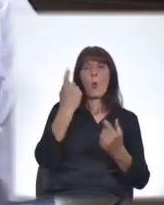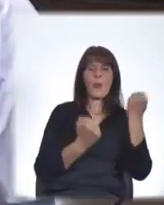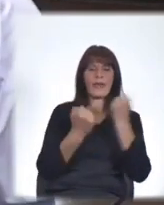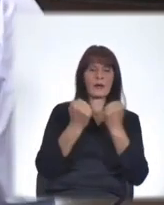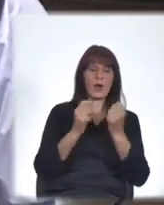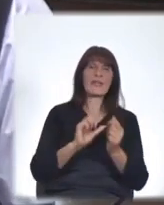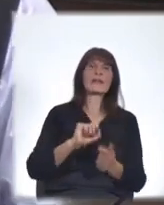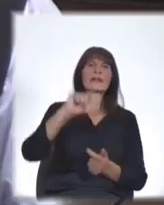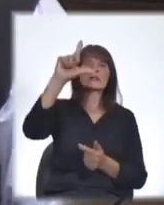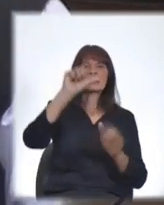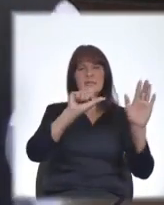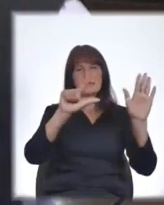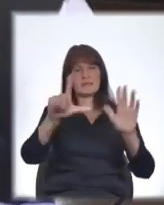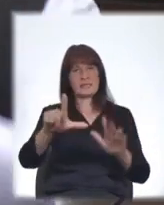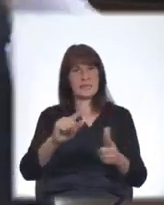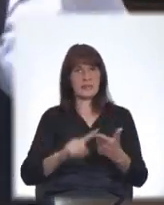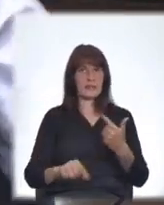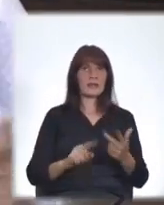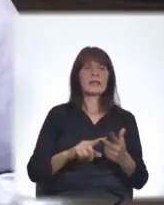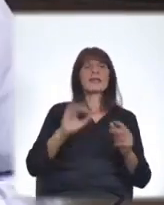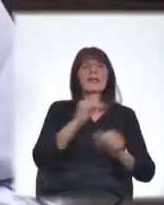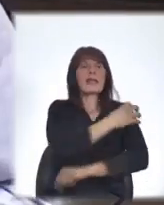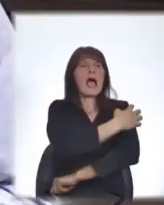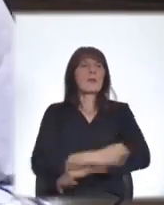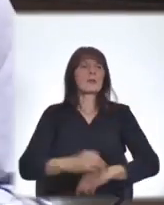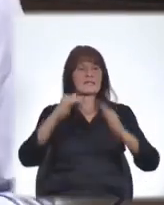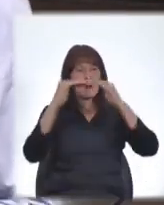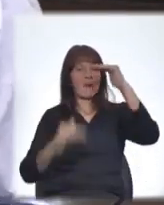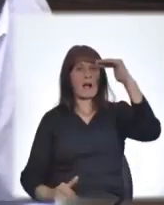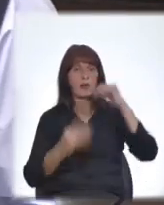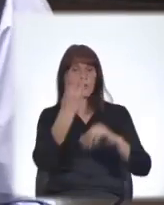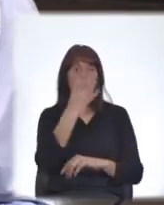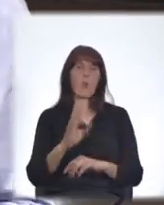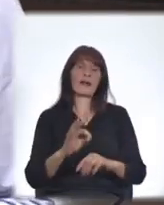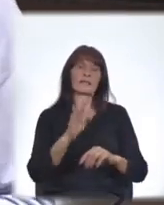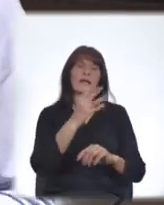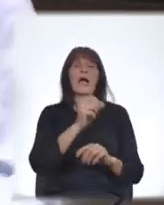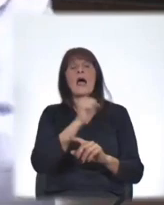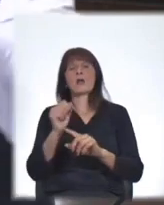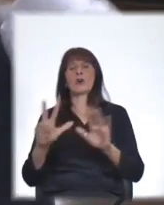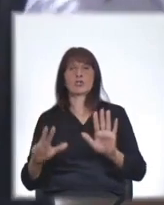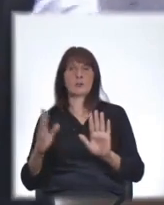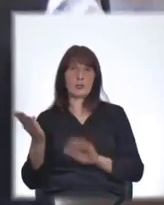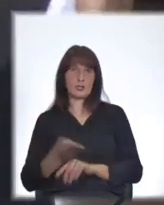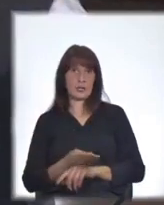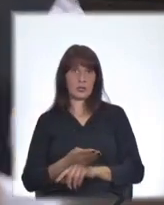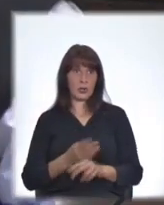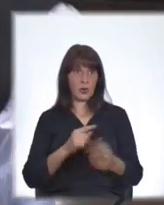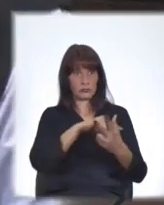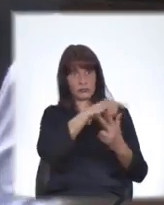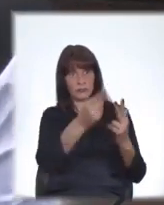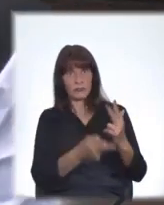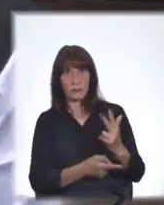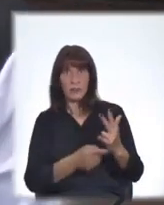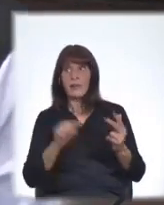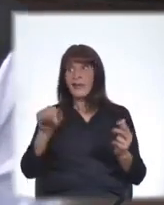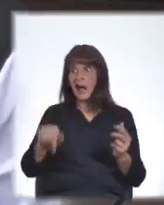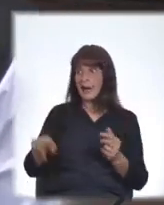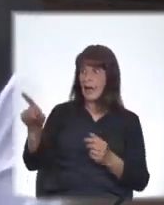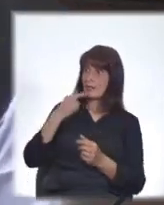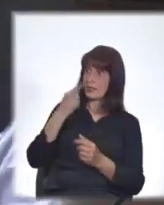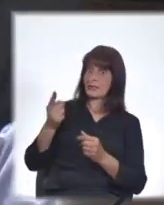creció un 67% más grande y que la pobreza bajó del 40 al 8%. Aquí se han indignado por los números de la